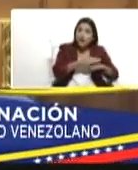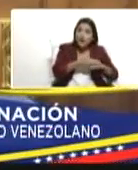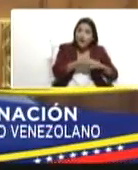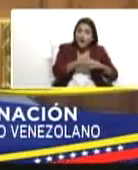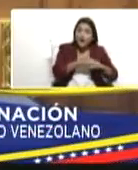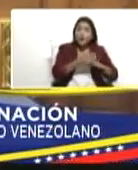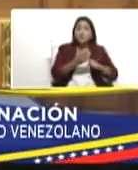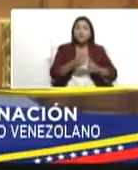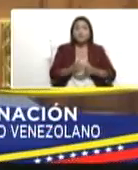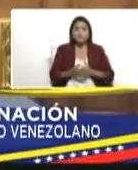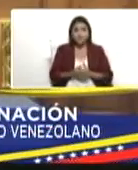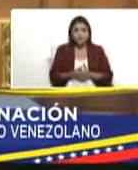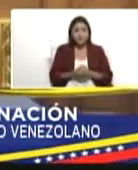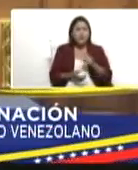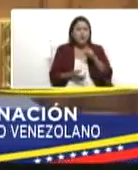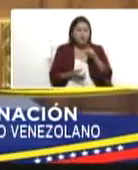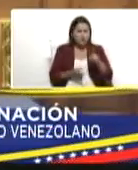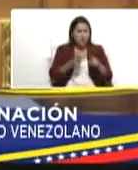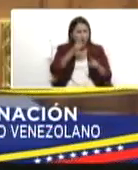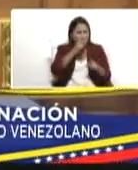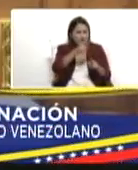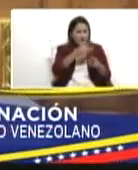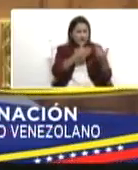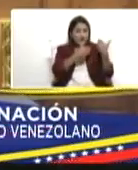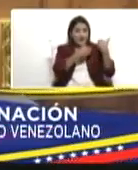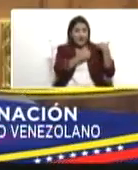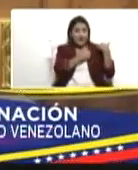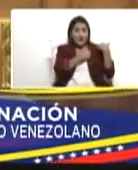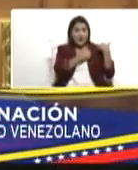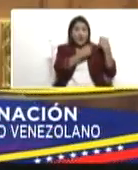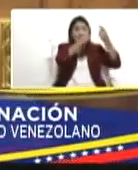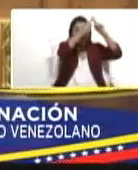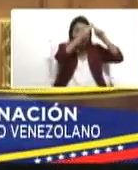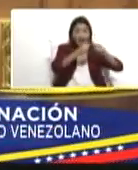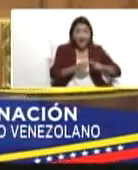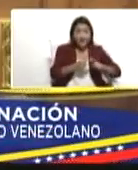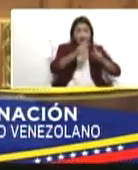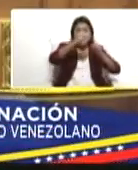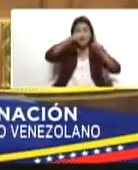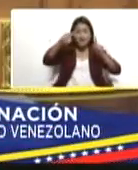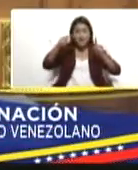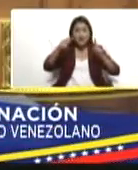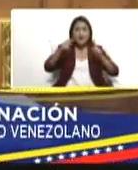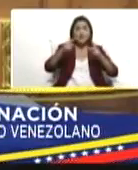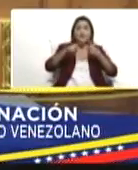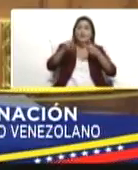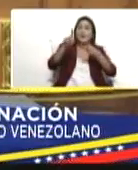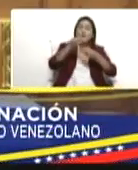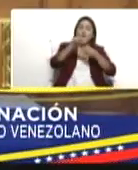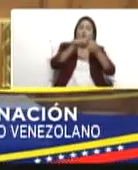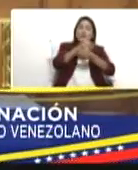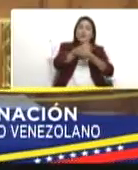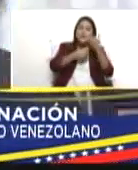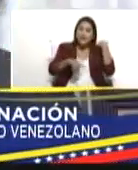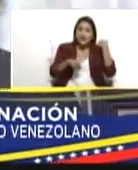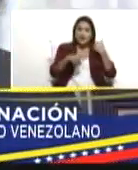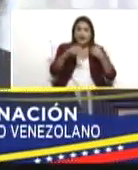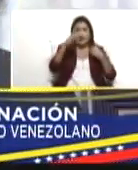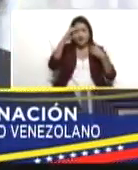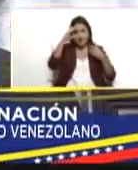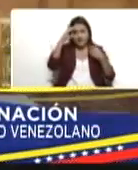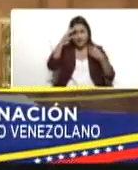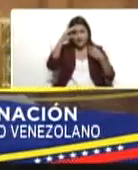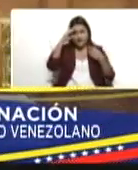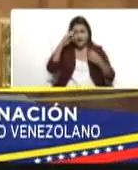Menéndez tú que eres encargado de del tema de las estadísticas señora vicepresidenta no